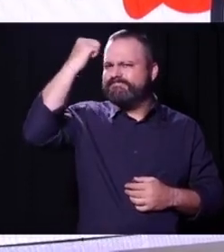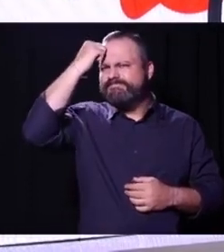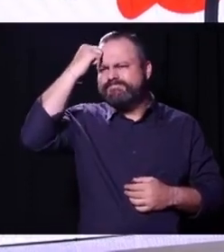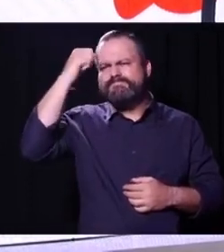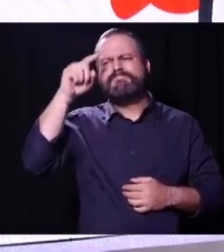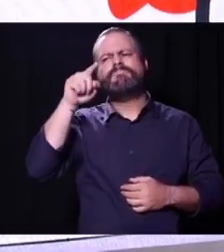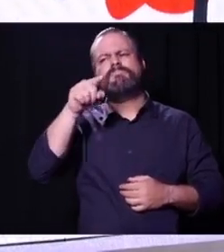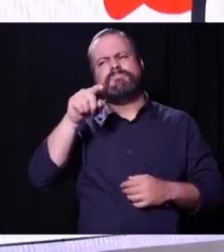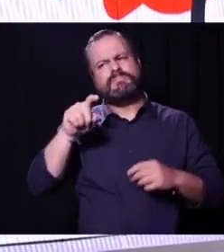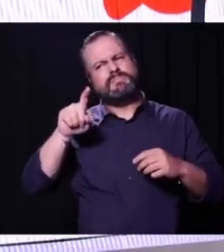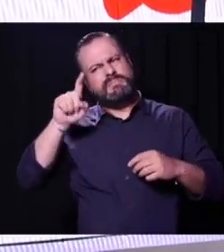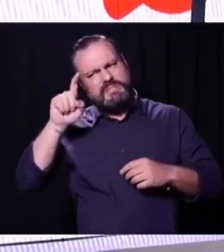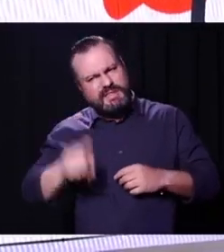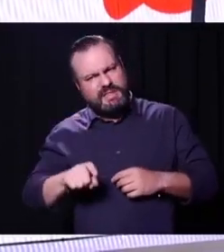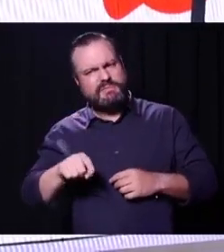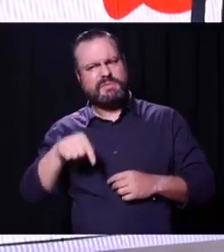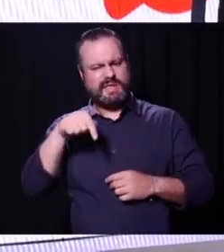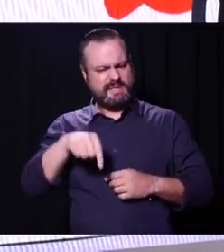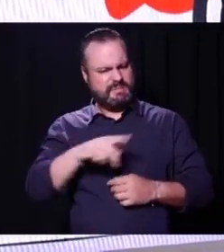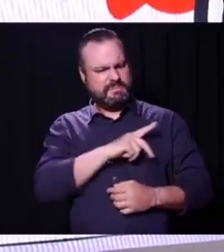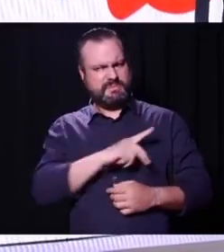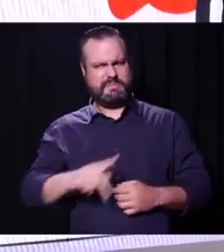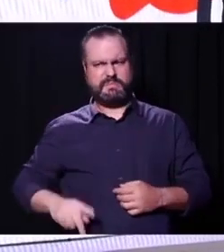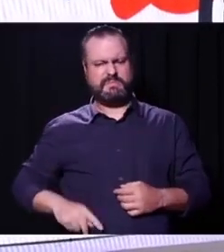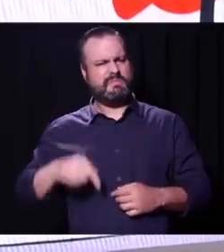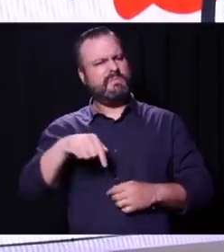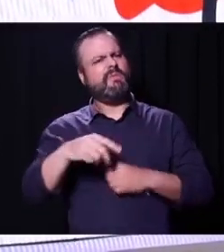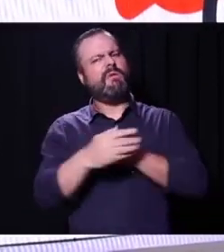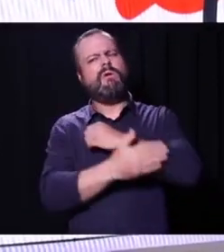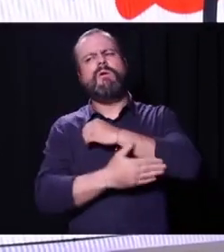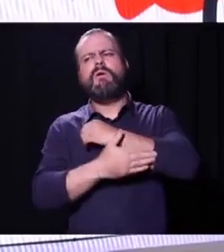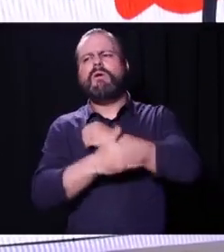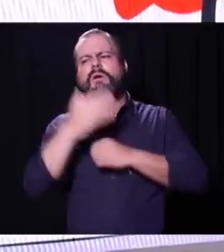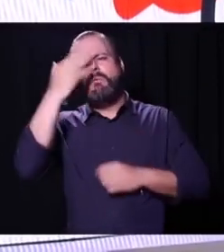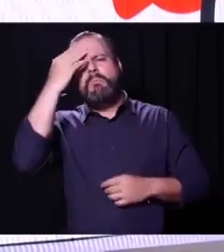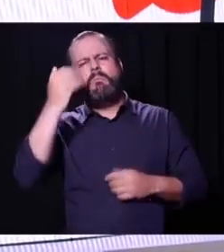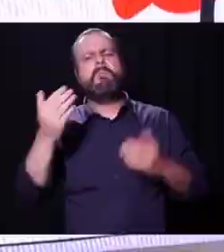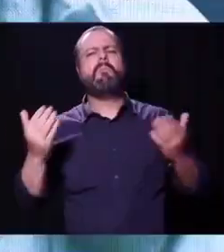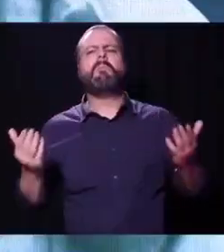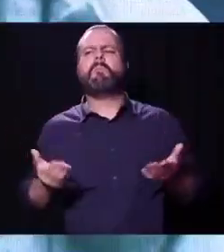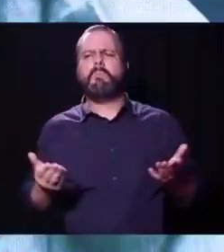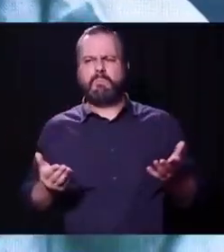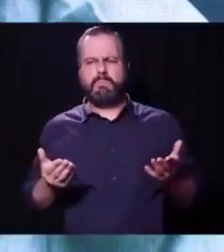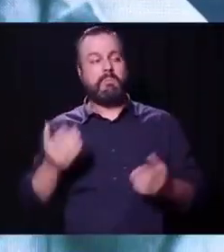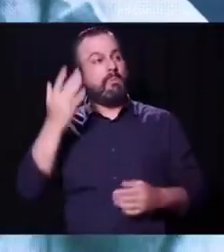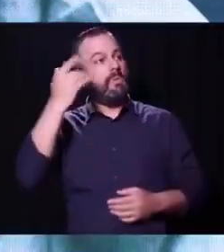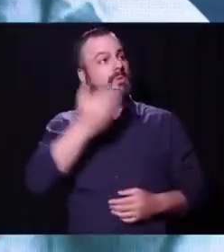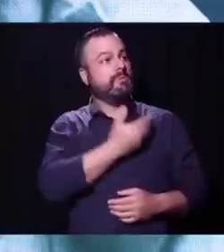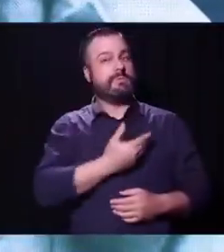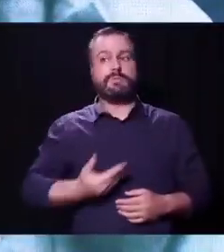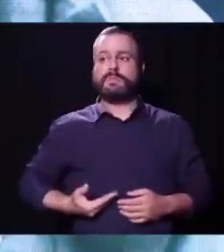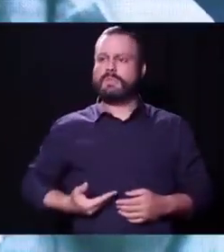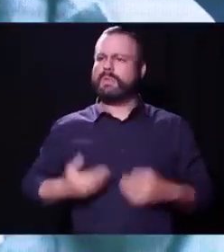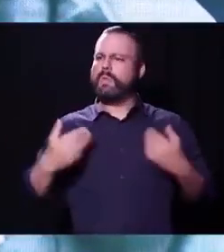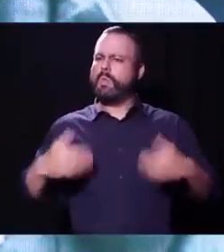país. Pero yo aspiro a ser presidente de este país primero para defender los intereses de